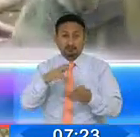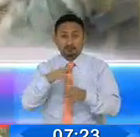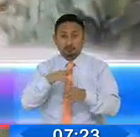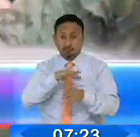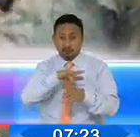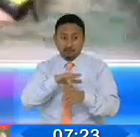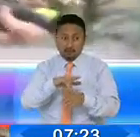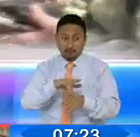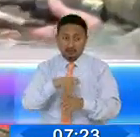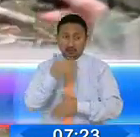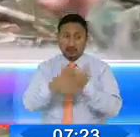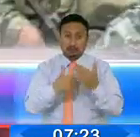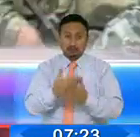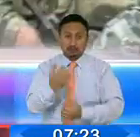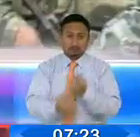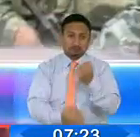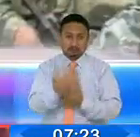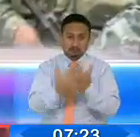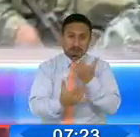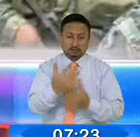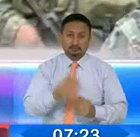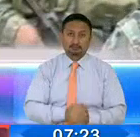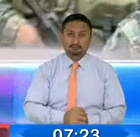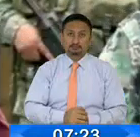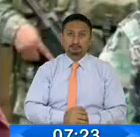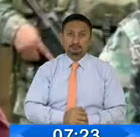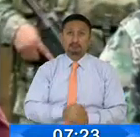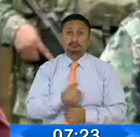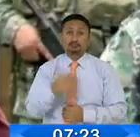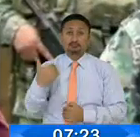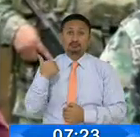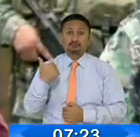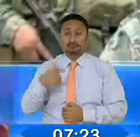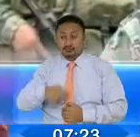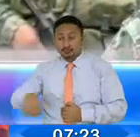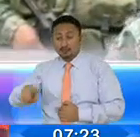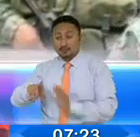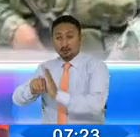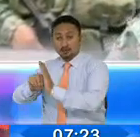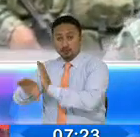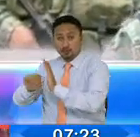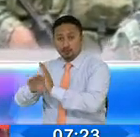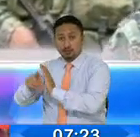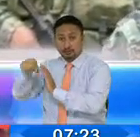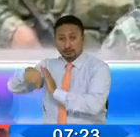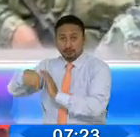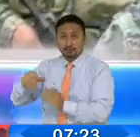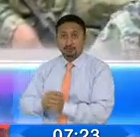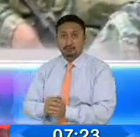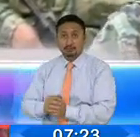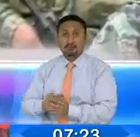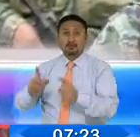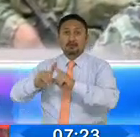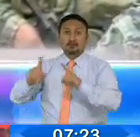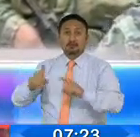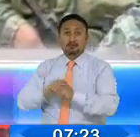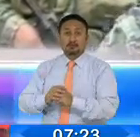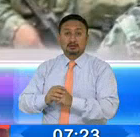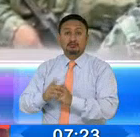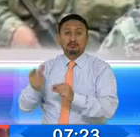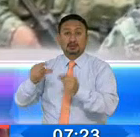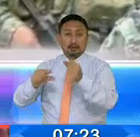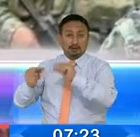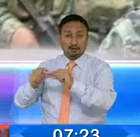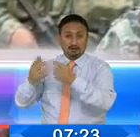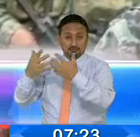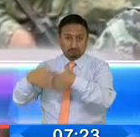su posterior destrucción. Cuenta con un área de bodegas donde se encontró varios precursores químicos,